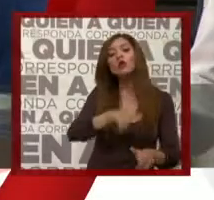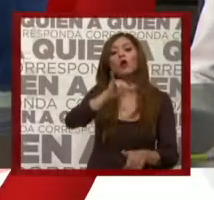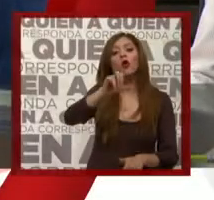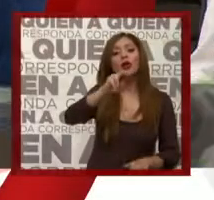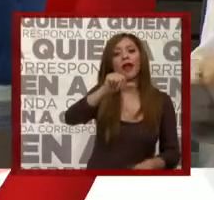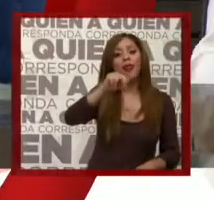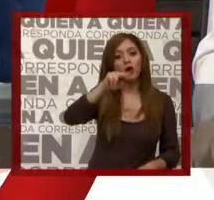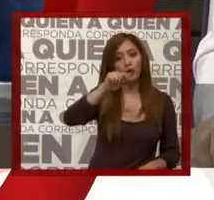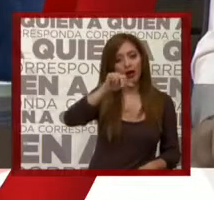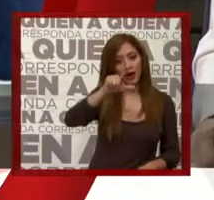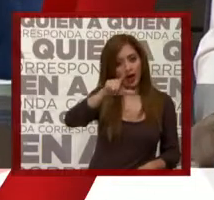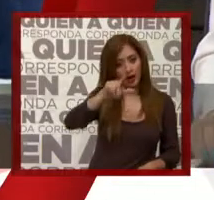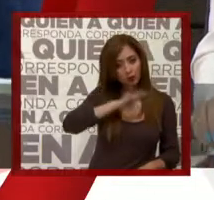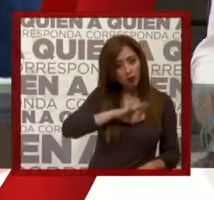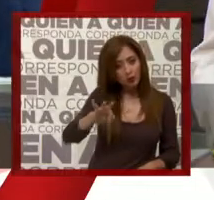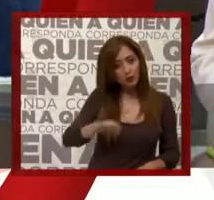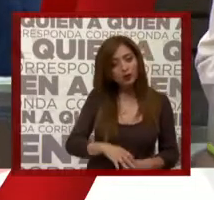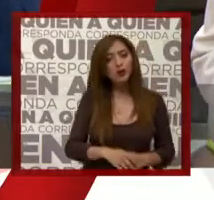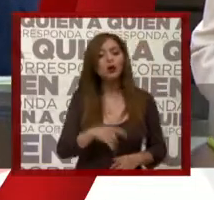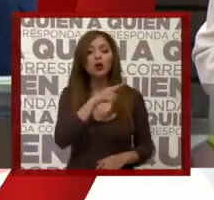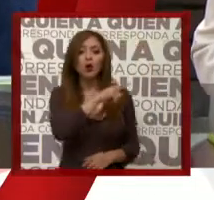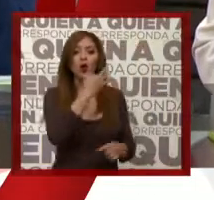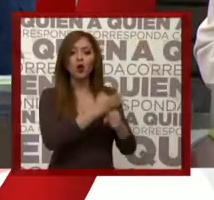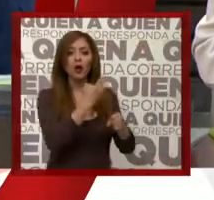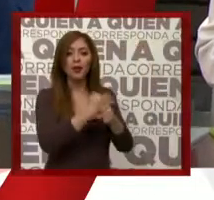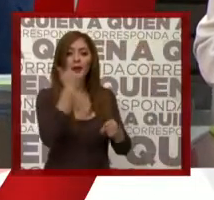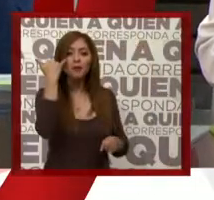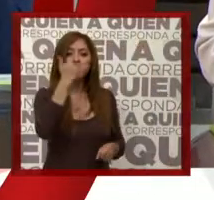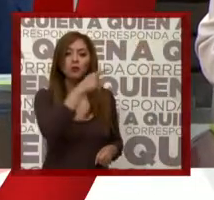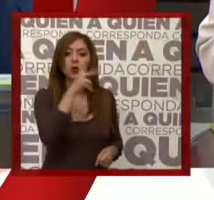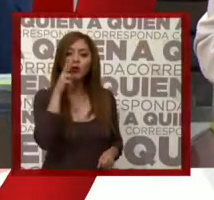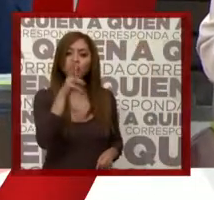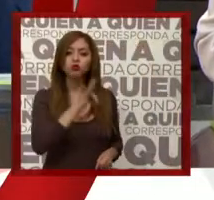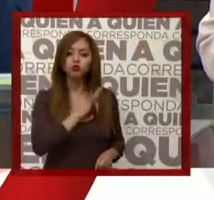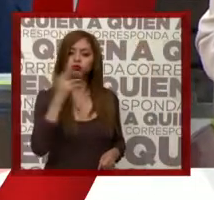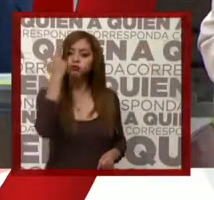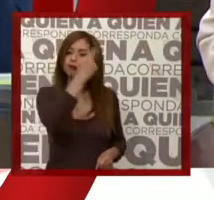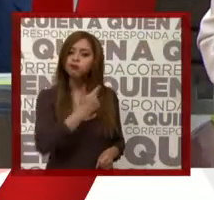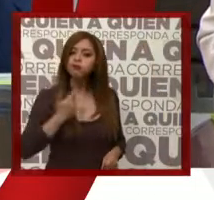Infonavit. Y a lo mejor te funciona a ti, Samia, que vea directamente